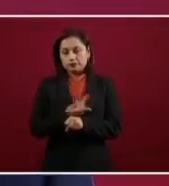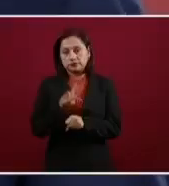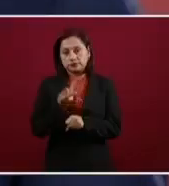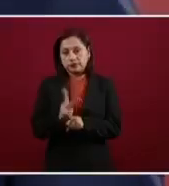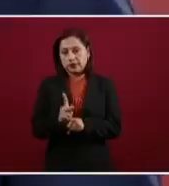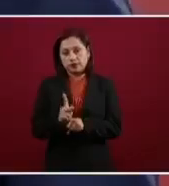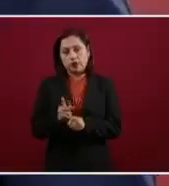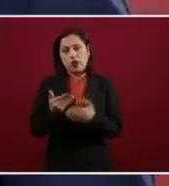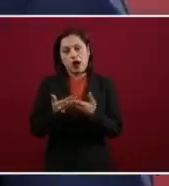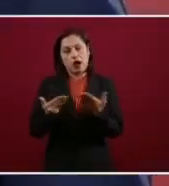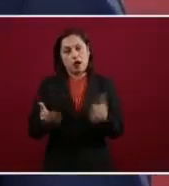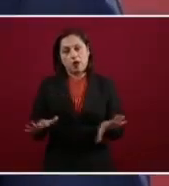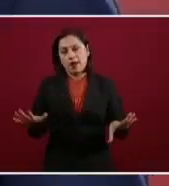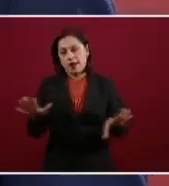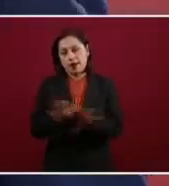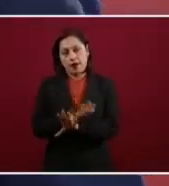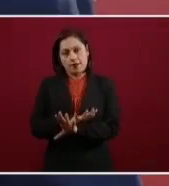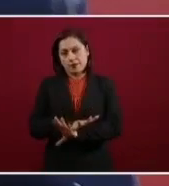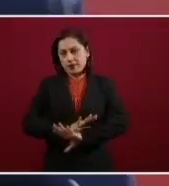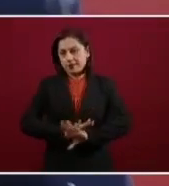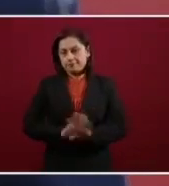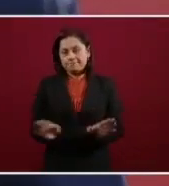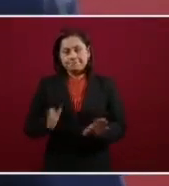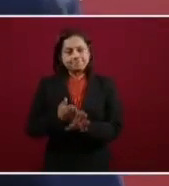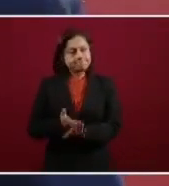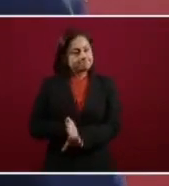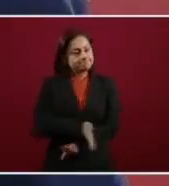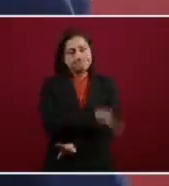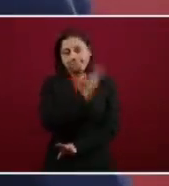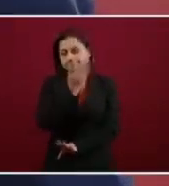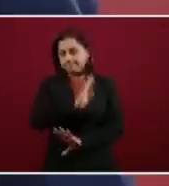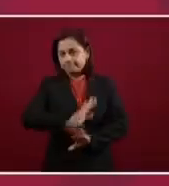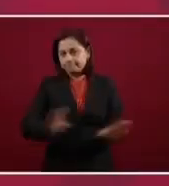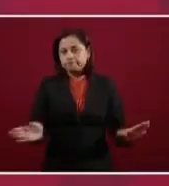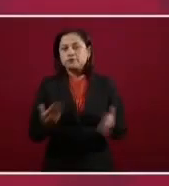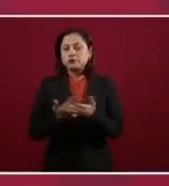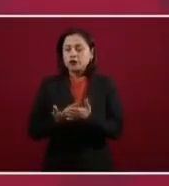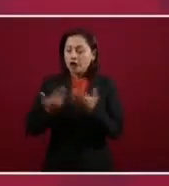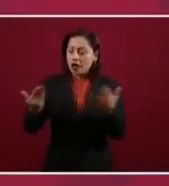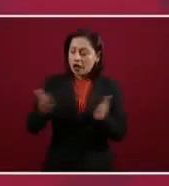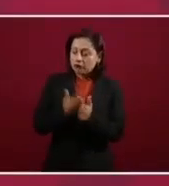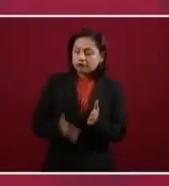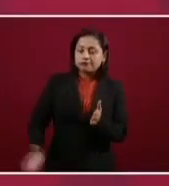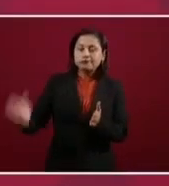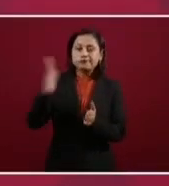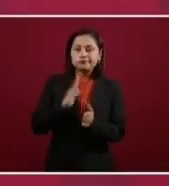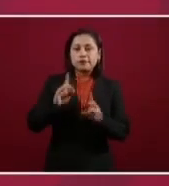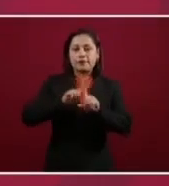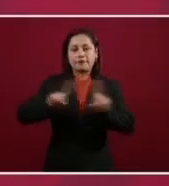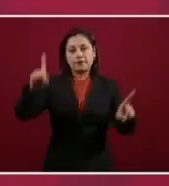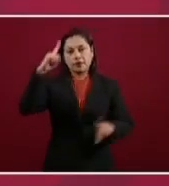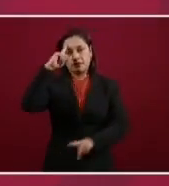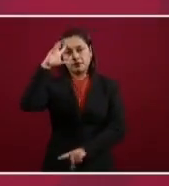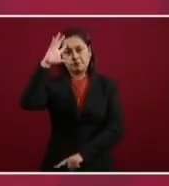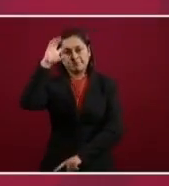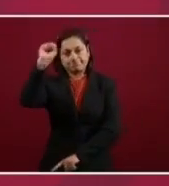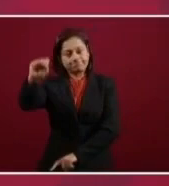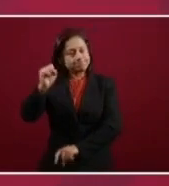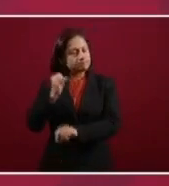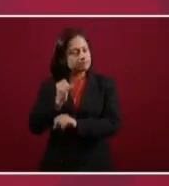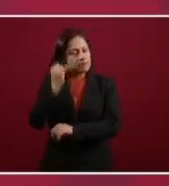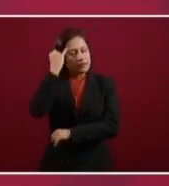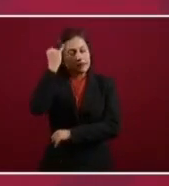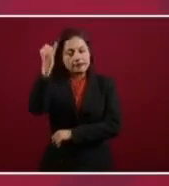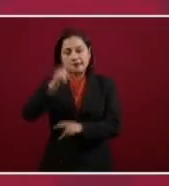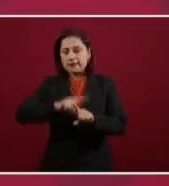lo mismo porque ya es otra concepción de lo que